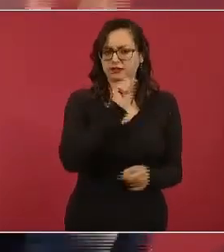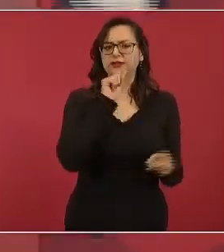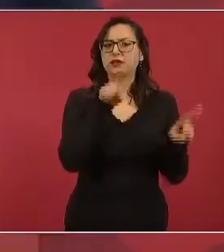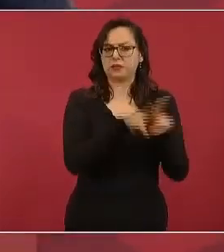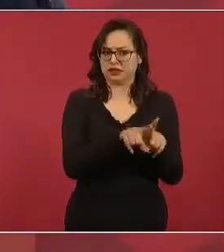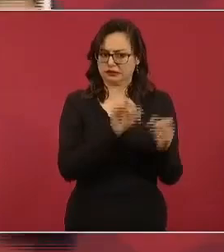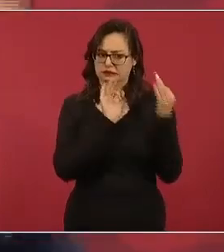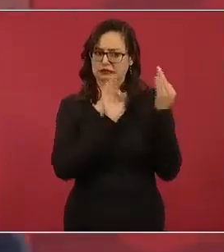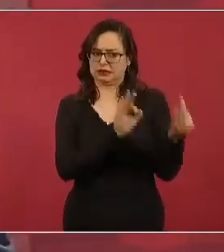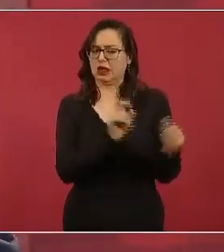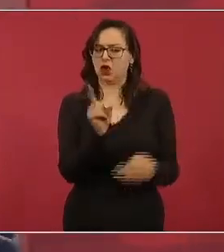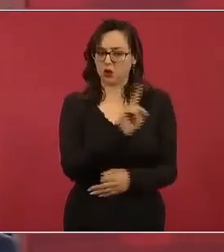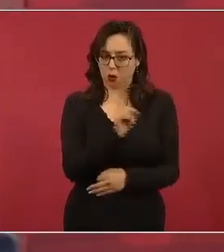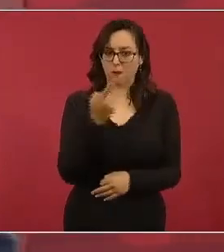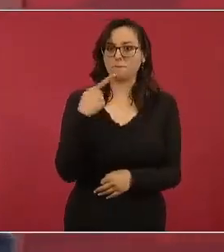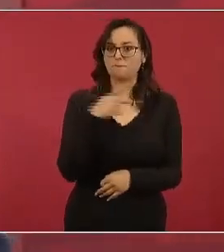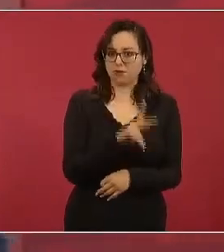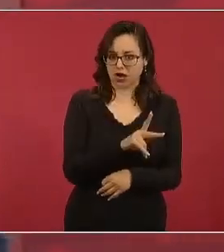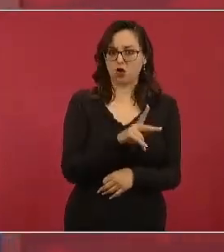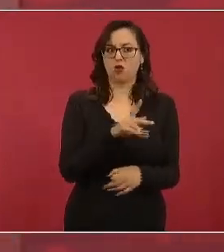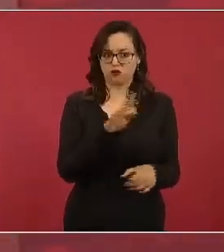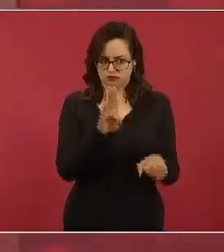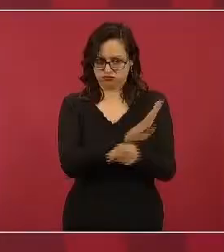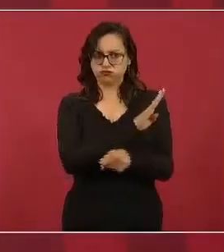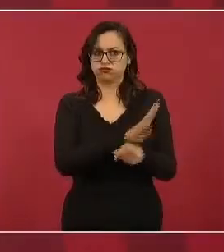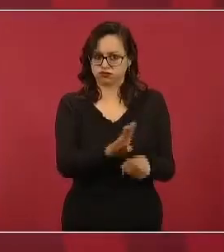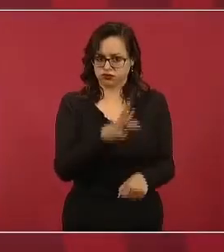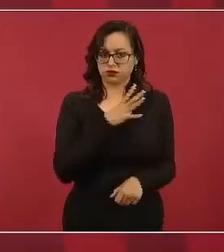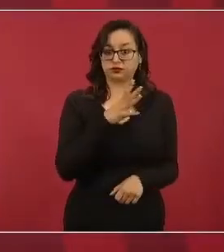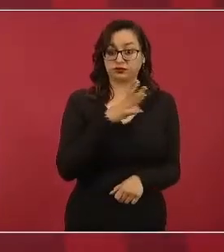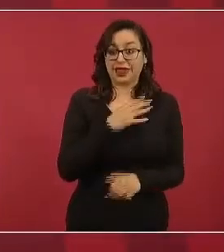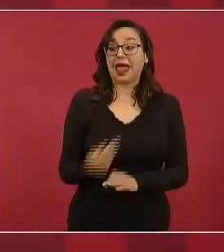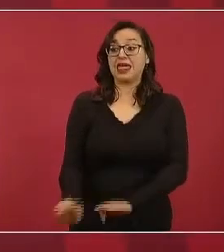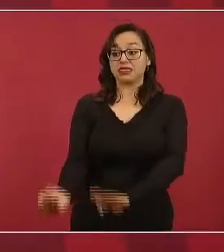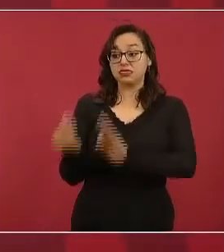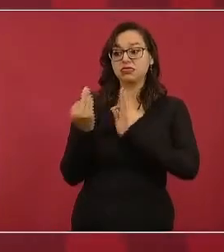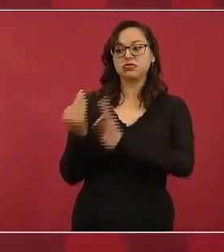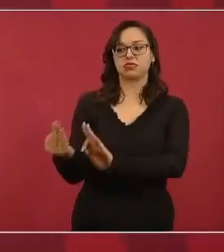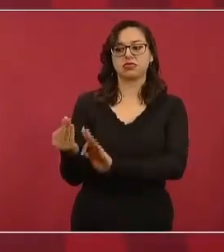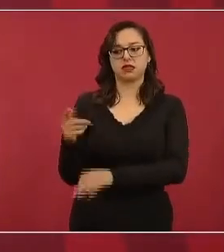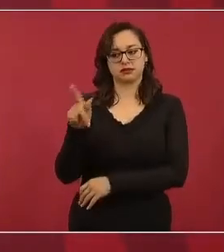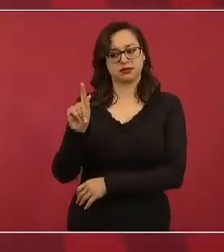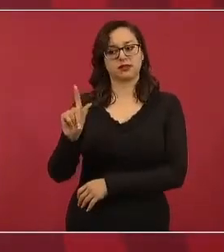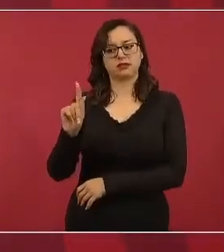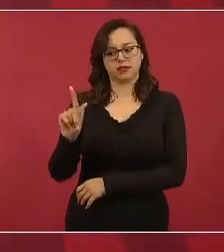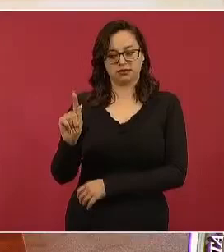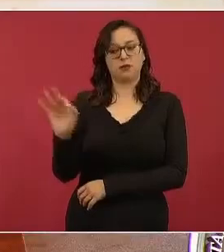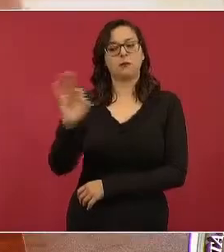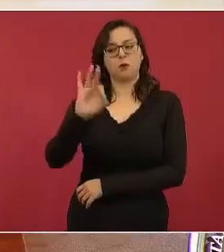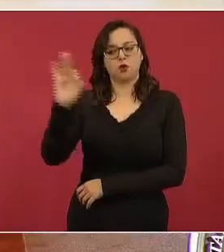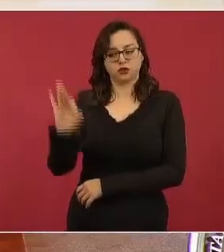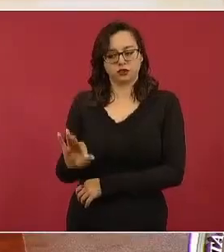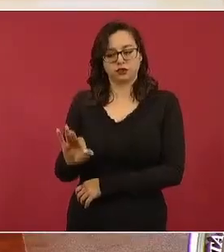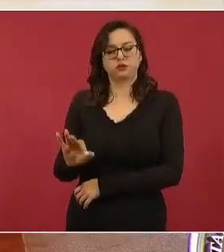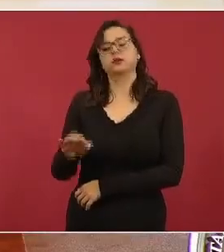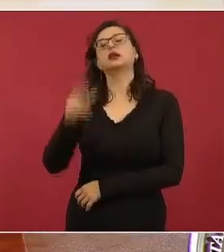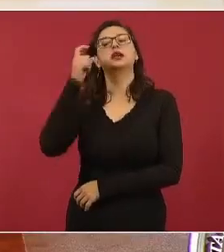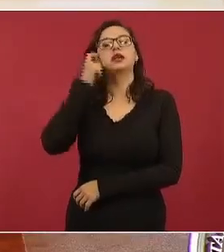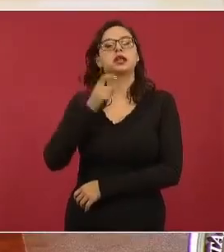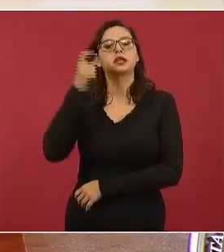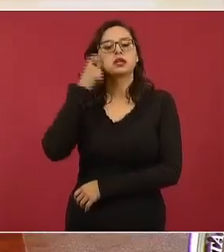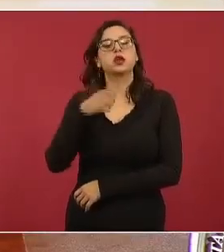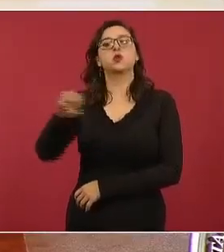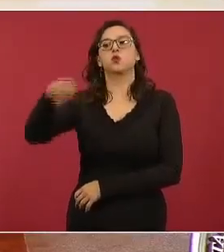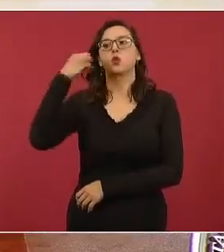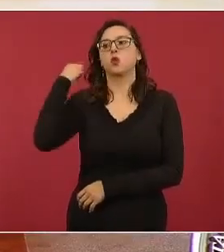pero de manera indirecta. De manera directa, les puedo decir que en Guerrero, en Oaxaca, en